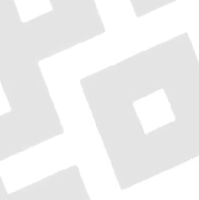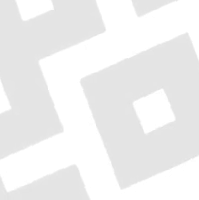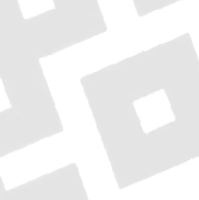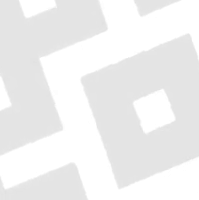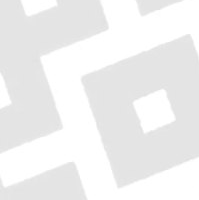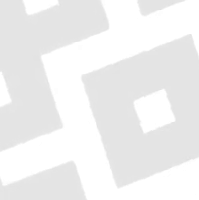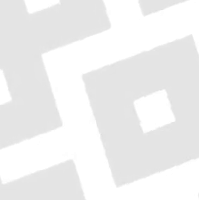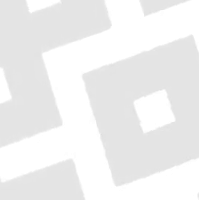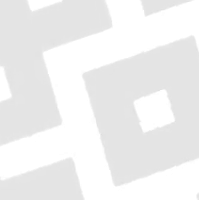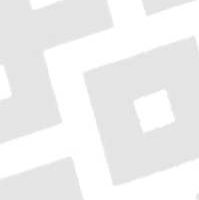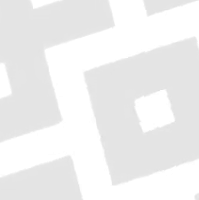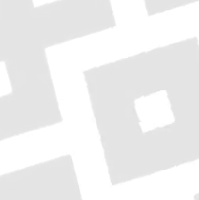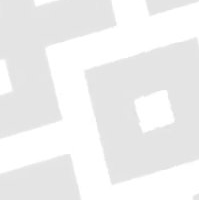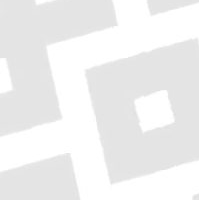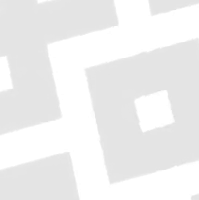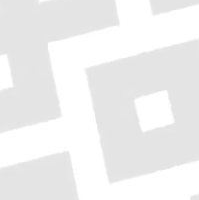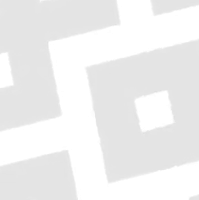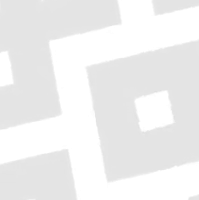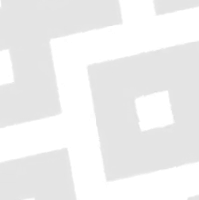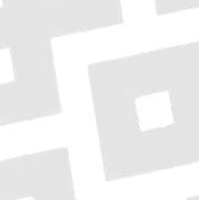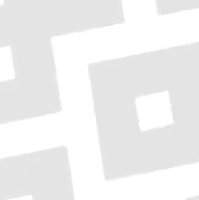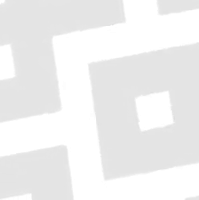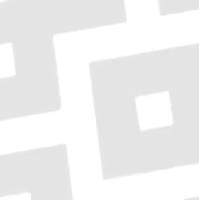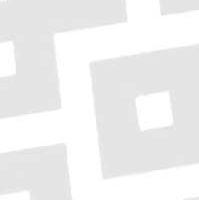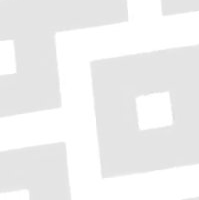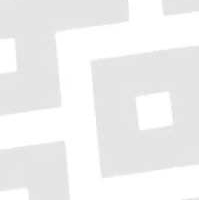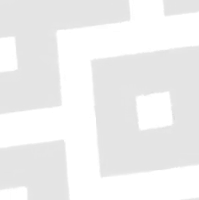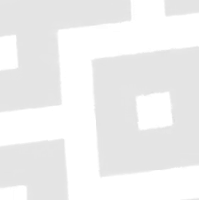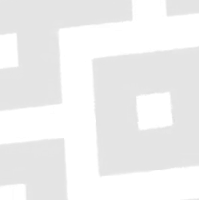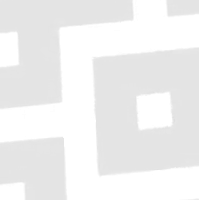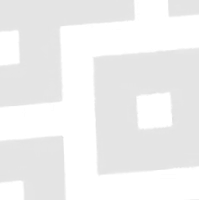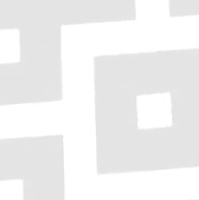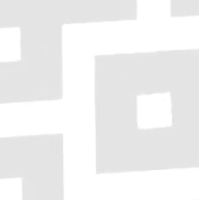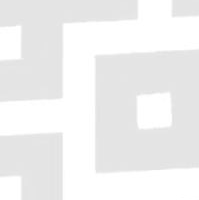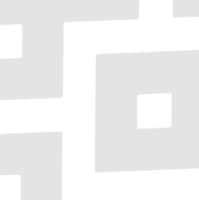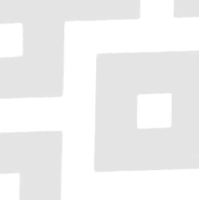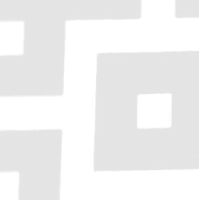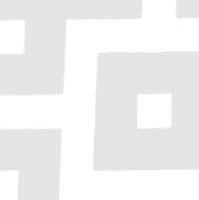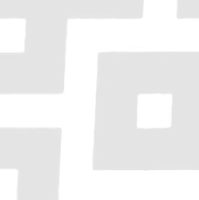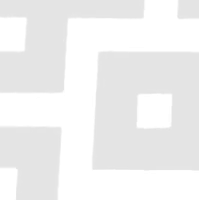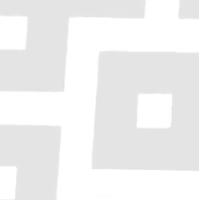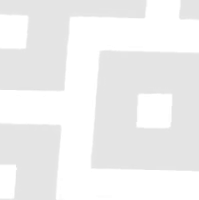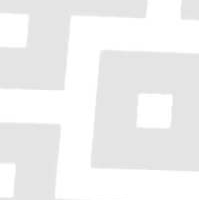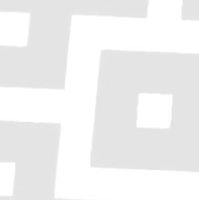estrategia estatal contra el coronavirus actualización en veracruz